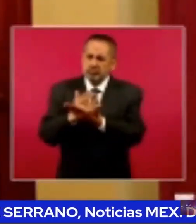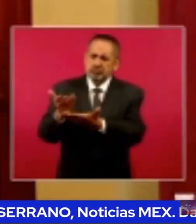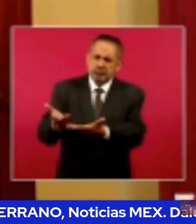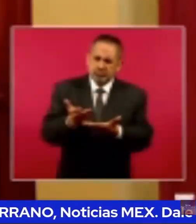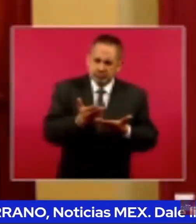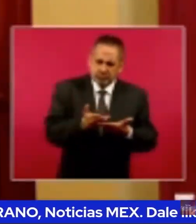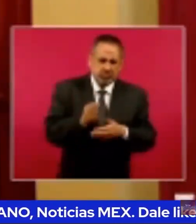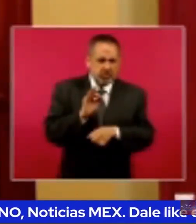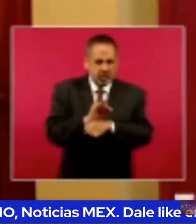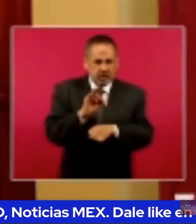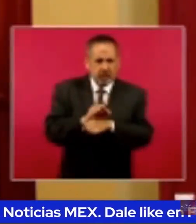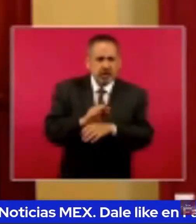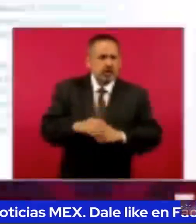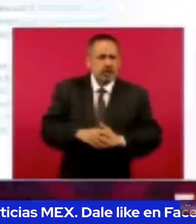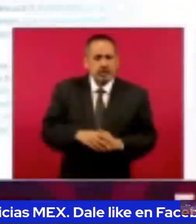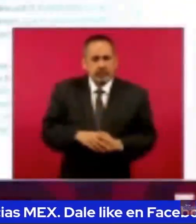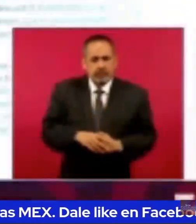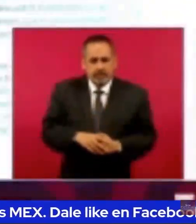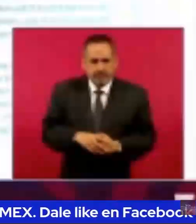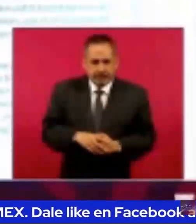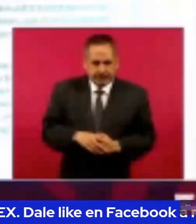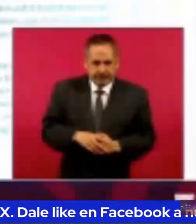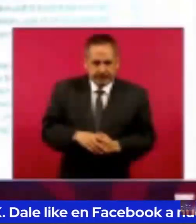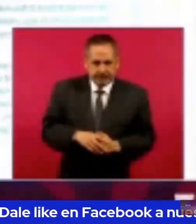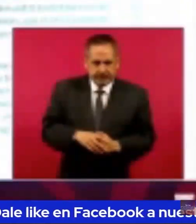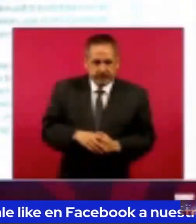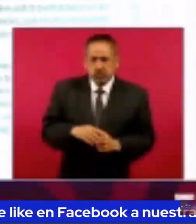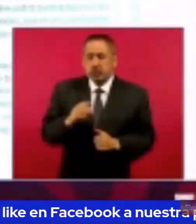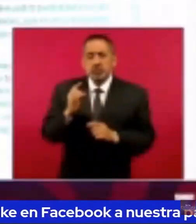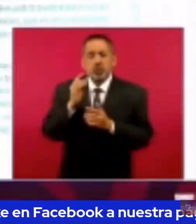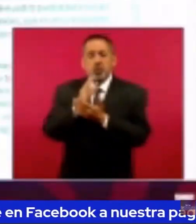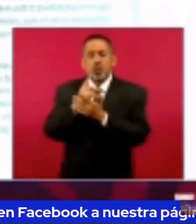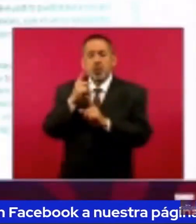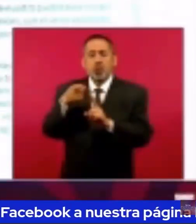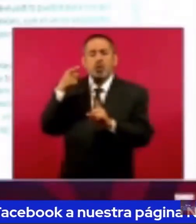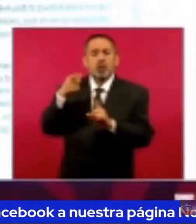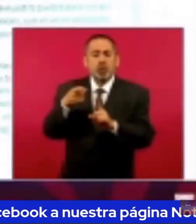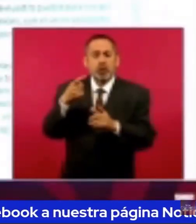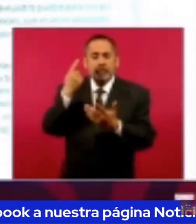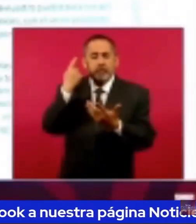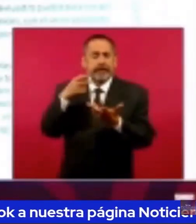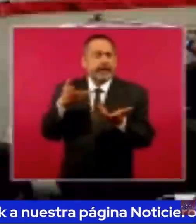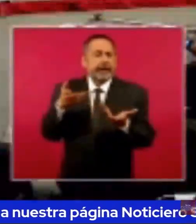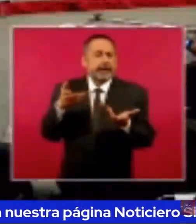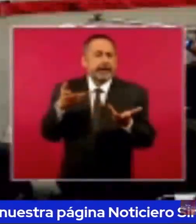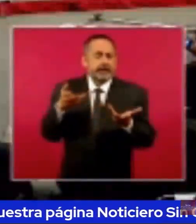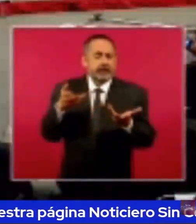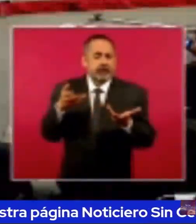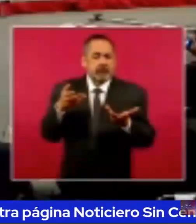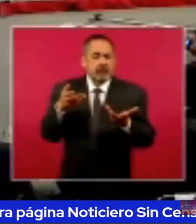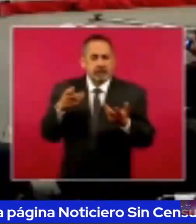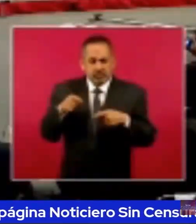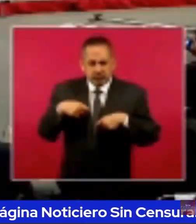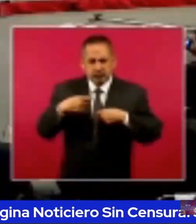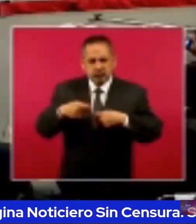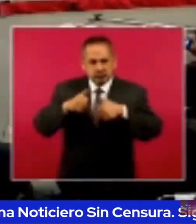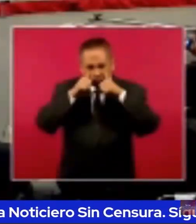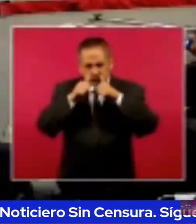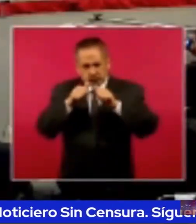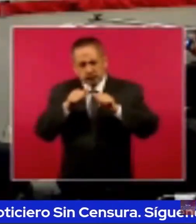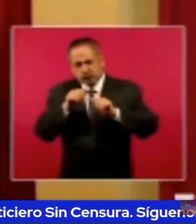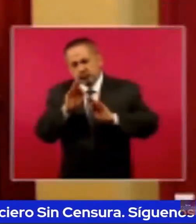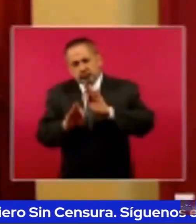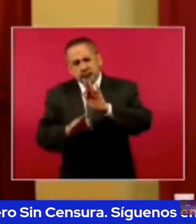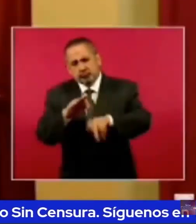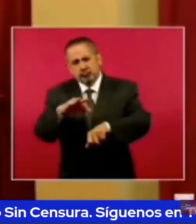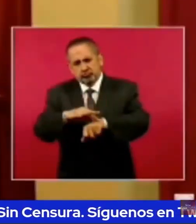ámbito democrático también en este país. Entonces, yo celebro que tenga México las puertas abiertas para exiliados de golpes de